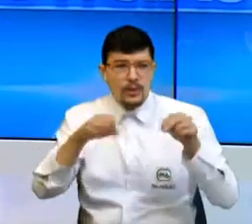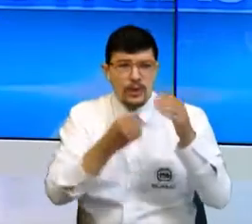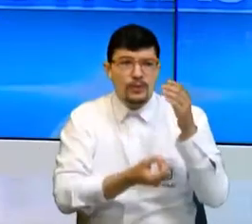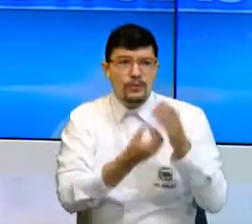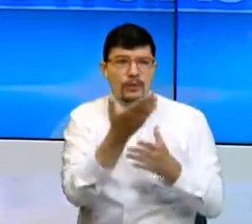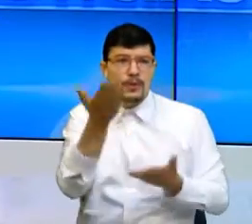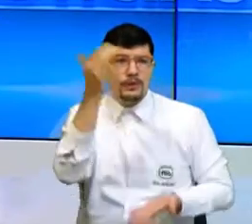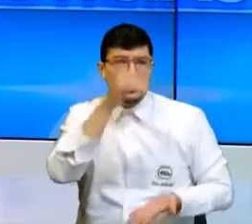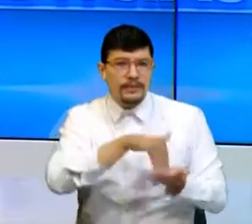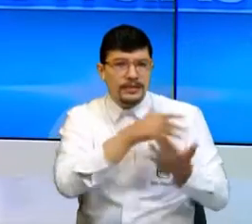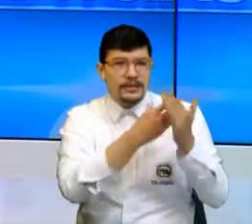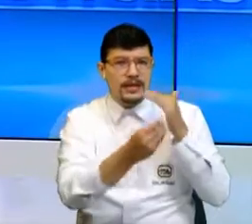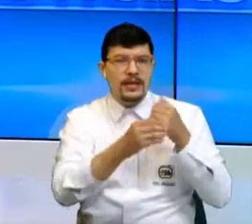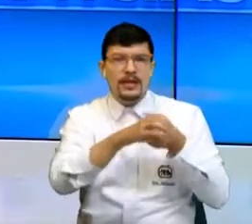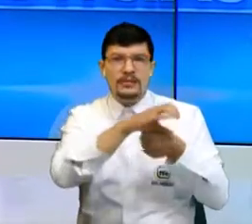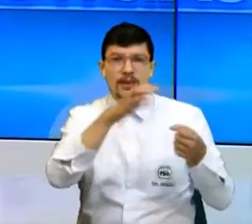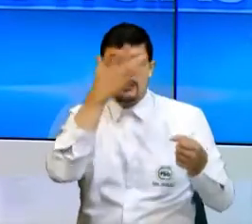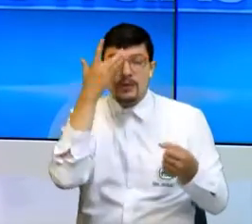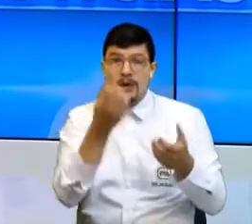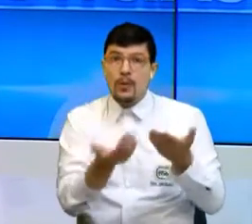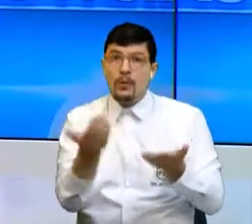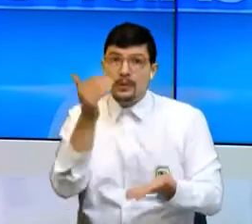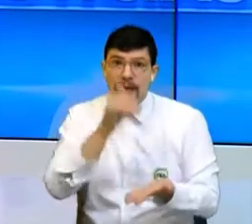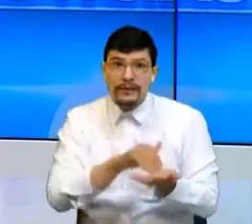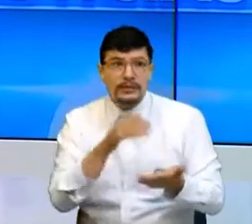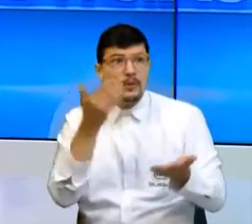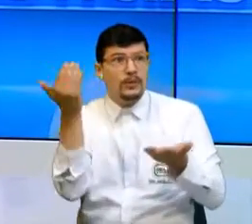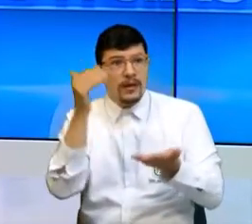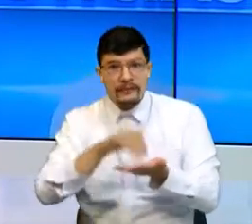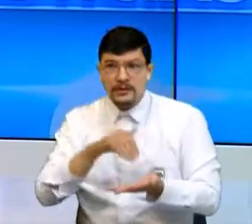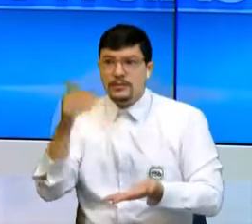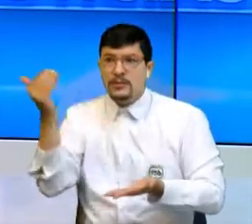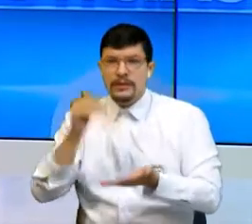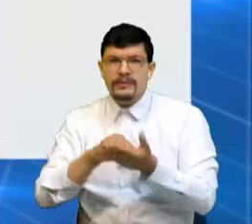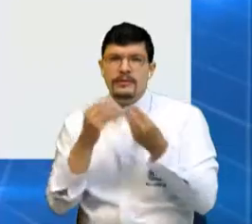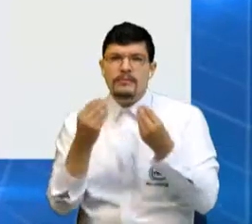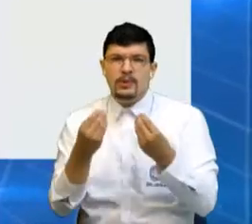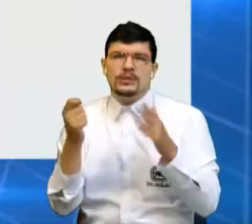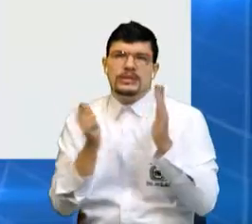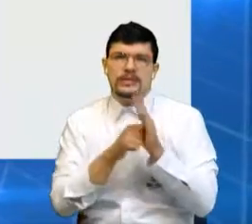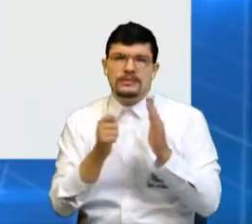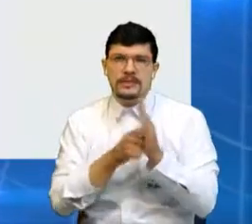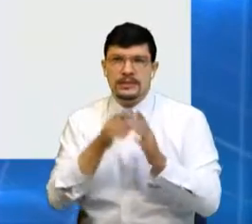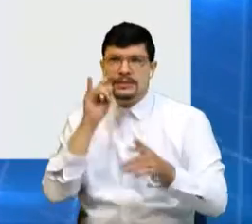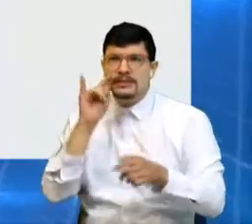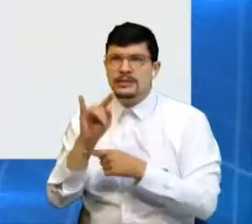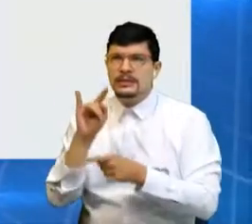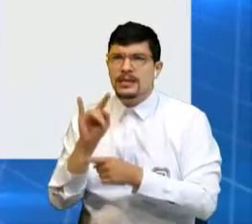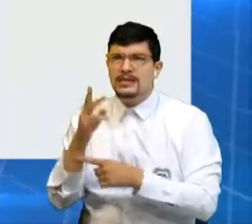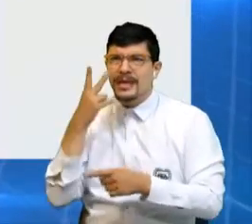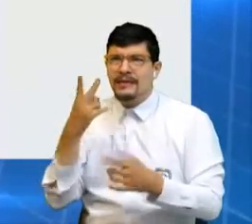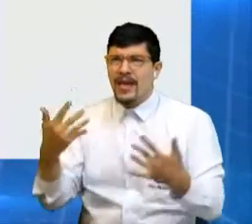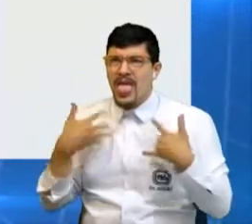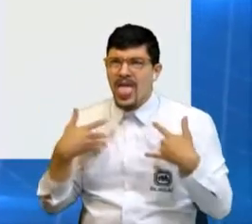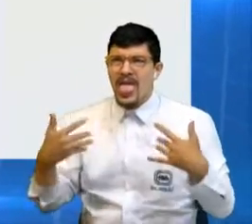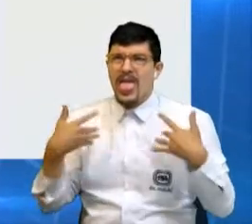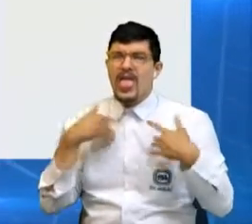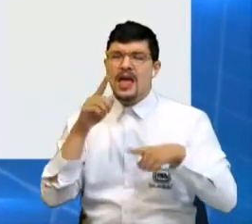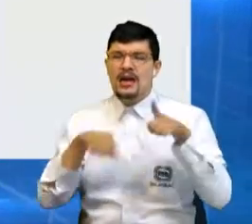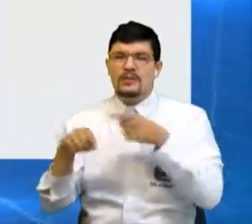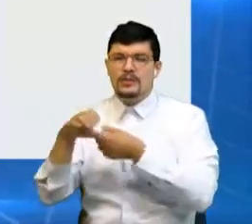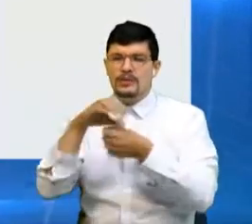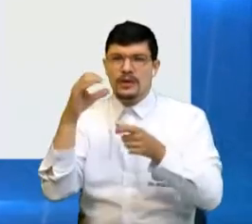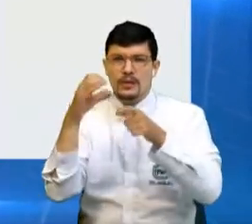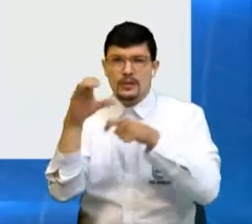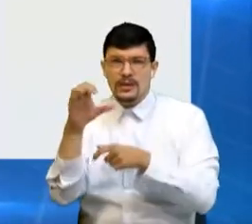nuevamente en la ciudad por el número de controles que se evidencian en las vías. En redes sociales se ha visto la queja reiterada de algunos